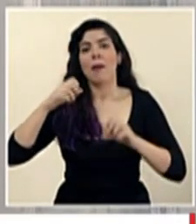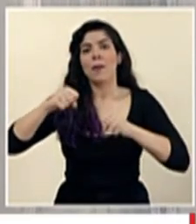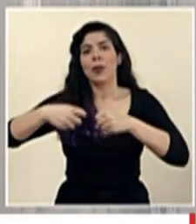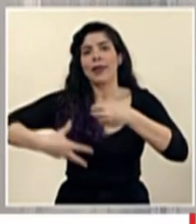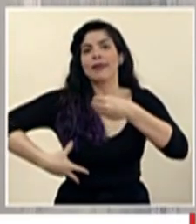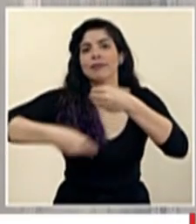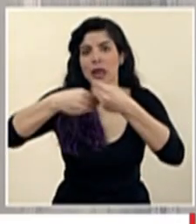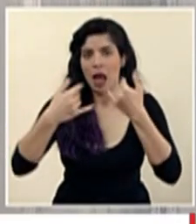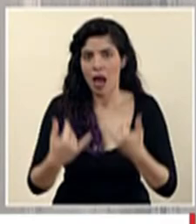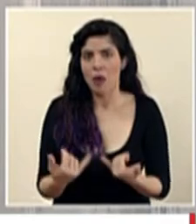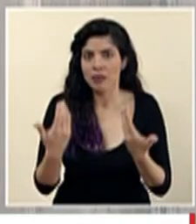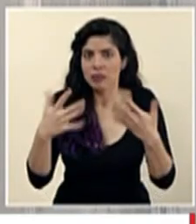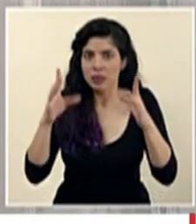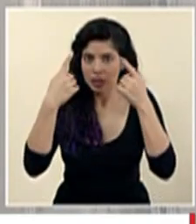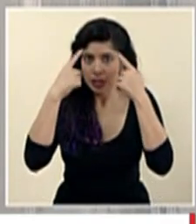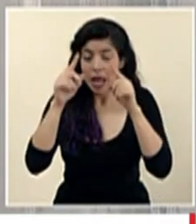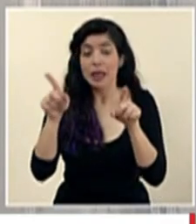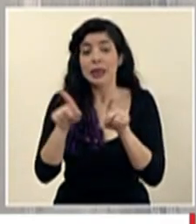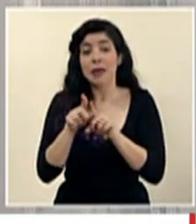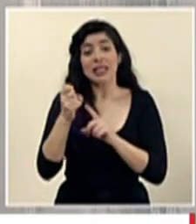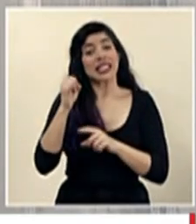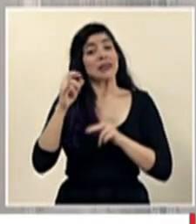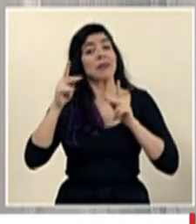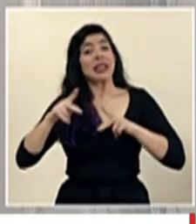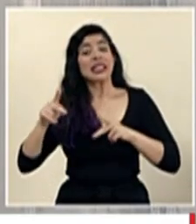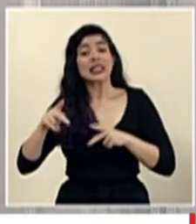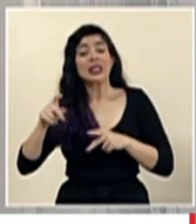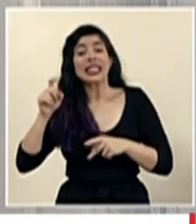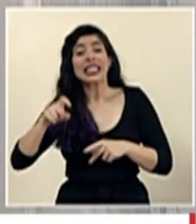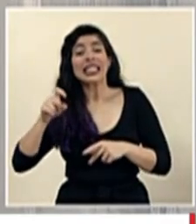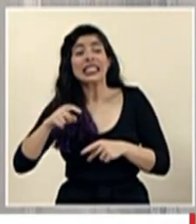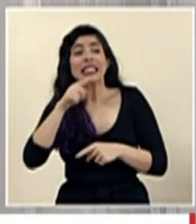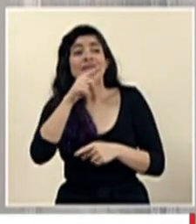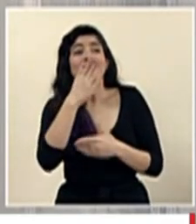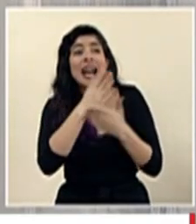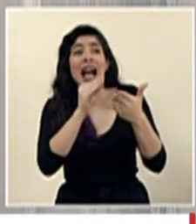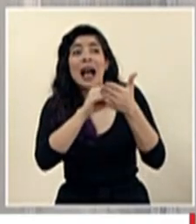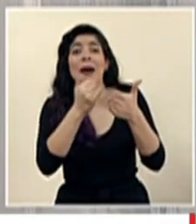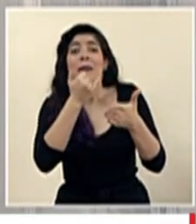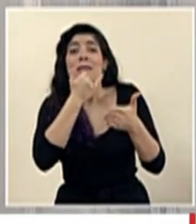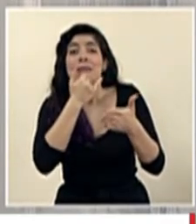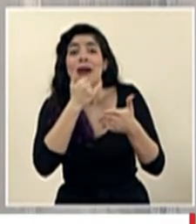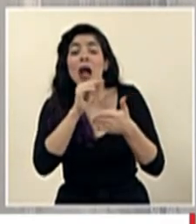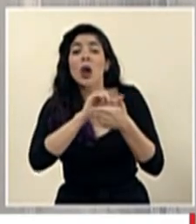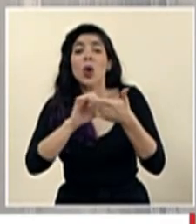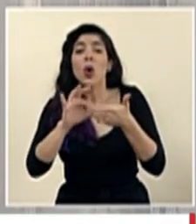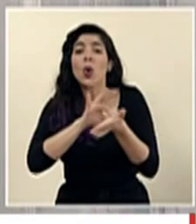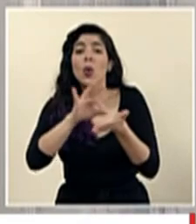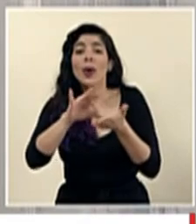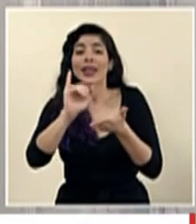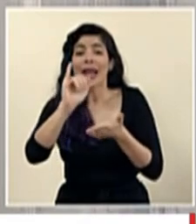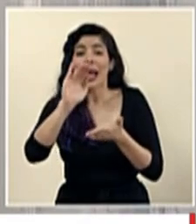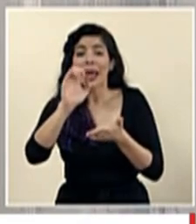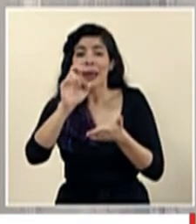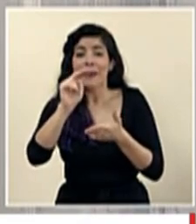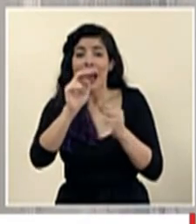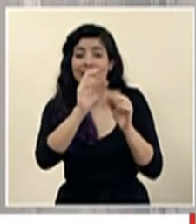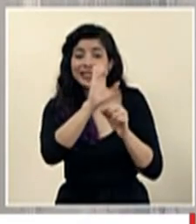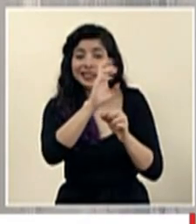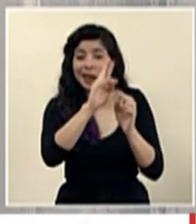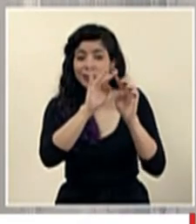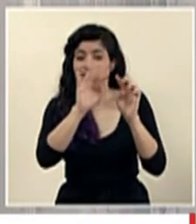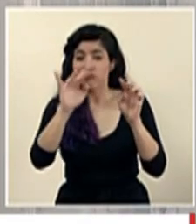para que aquellas personas que así lo necesiten corrijan su cuenta IBAN. Como recordar, hemos tenido